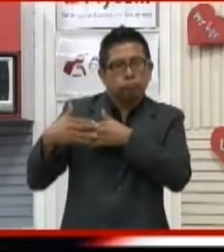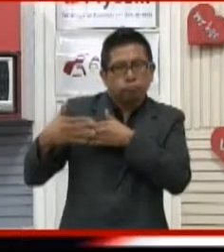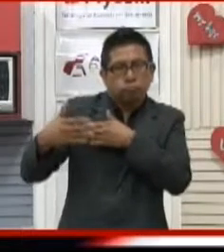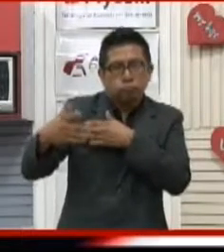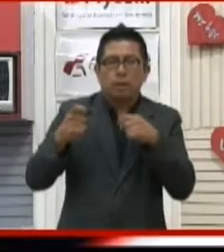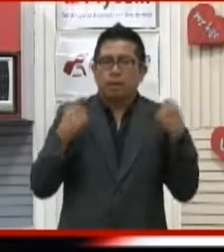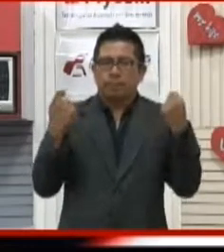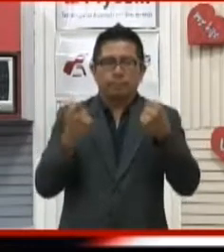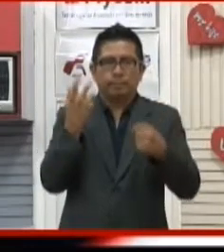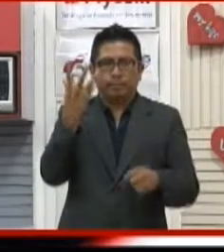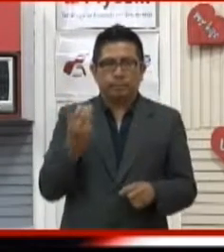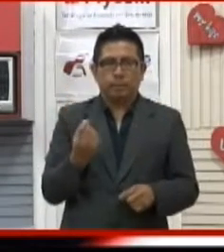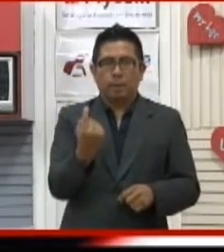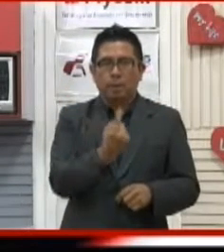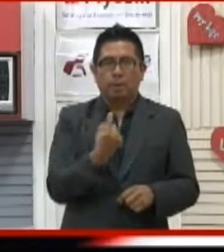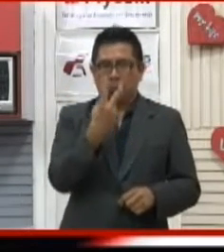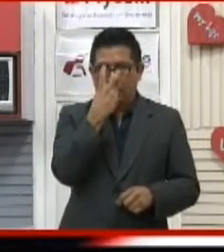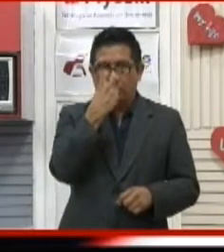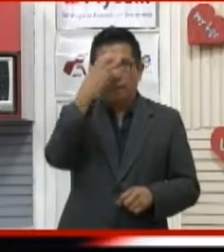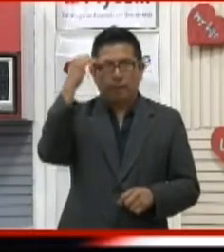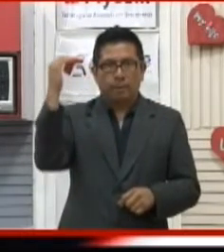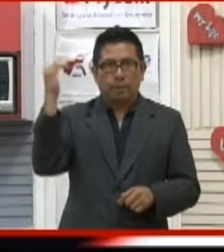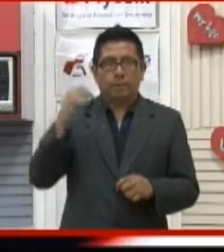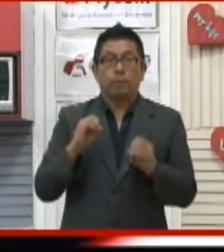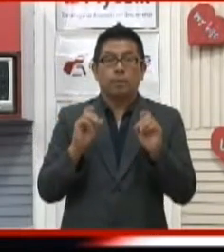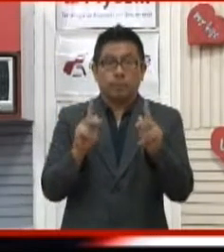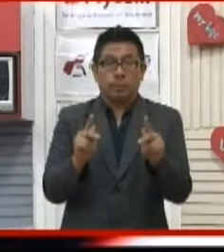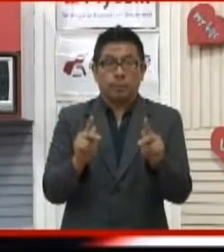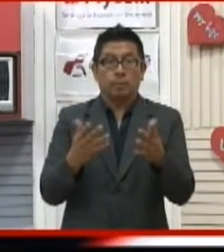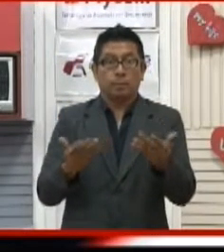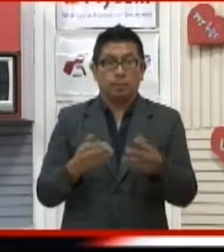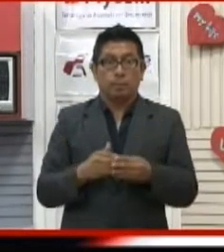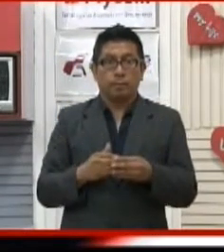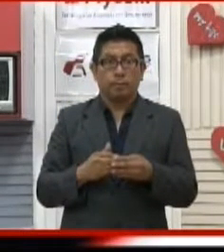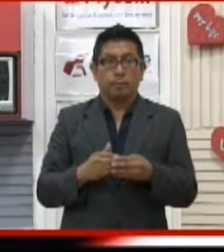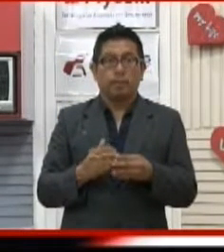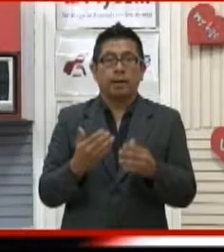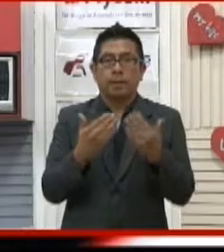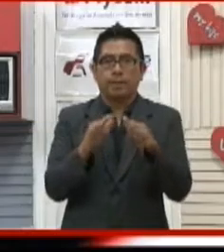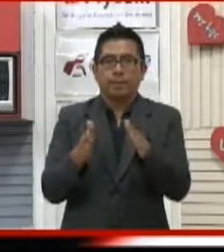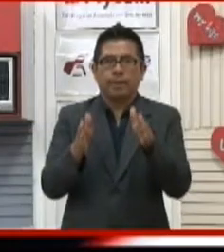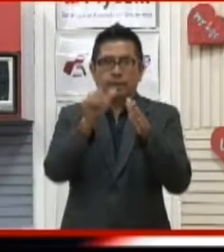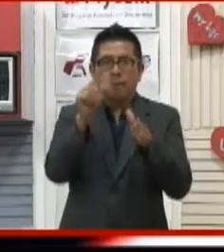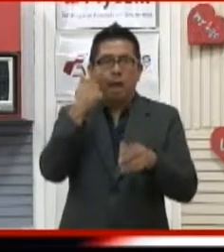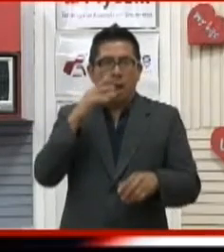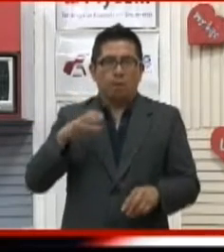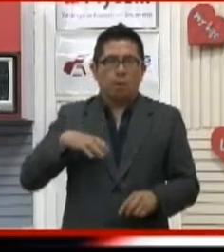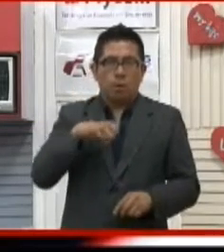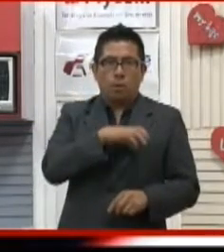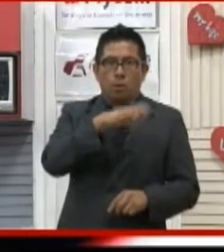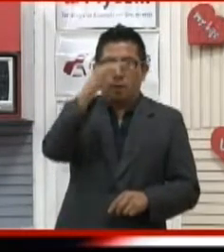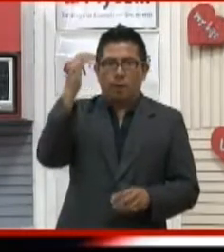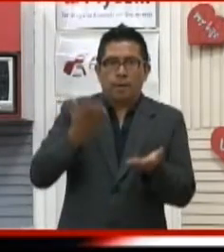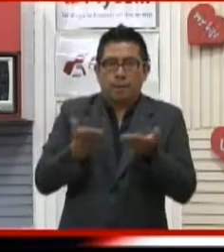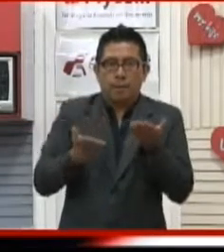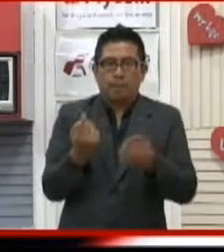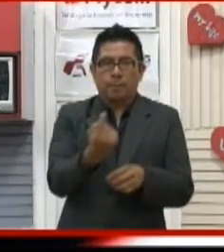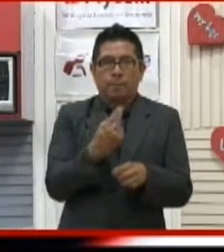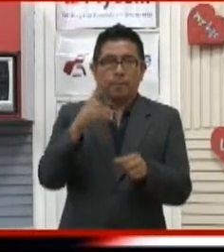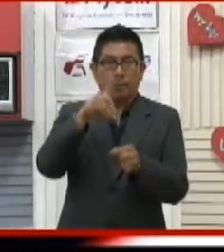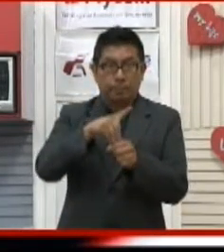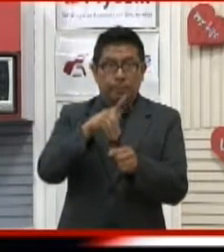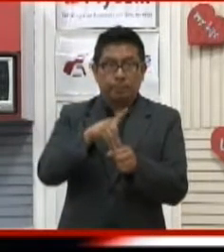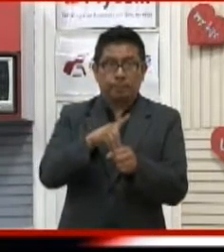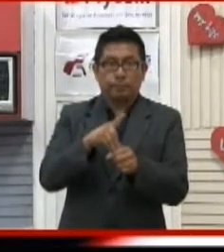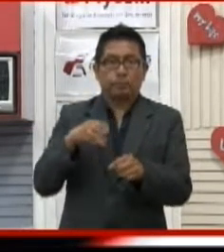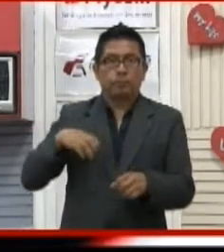conmemora el Día Nacional de la Persona Ciega. Claro. Es una oportunidad que instituciones como el Consejo Nacional de Atención Integral a la Persona